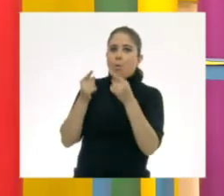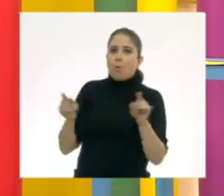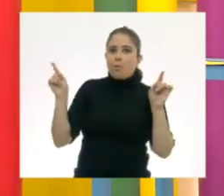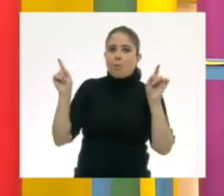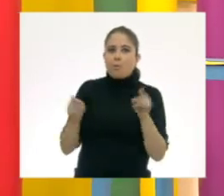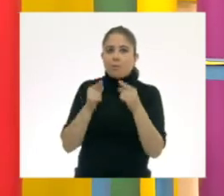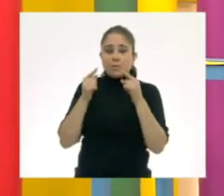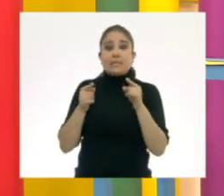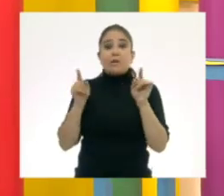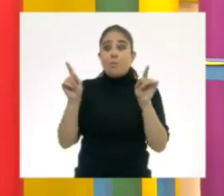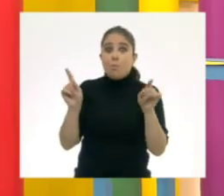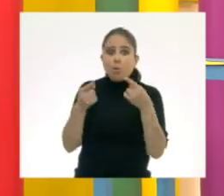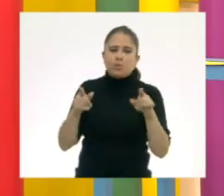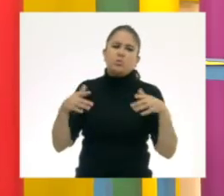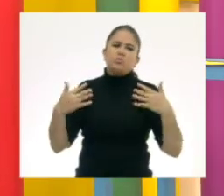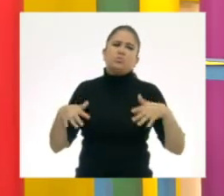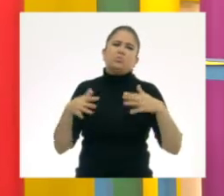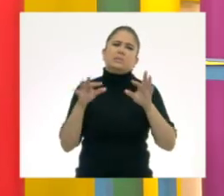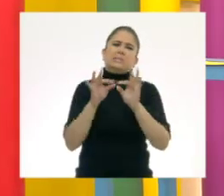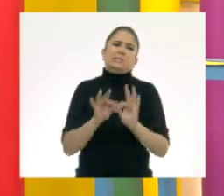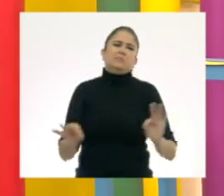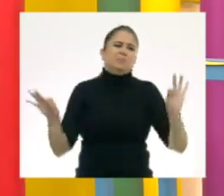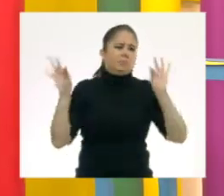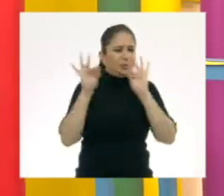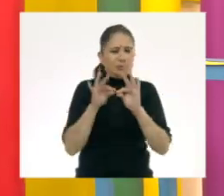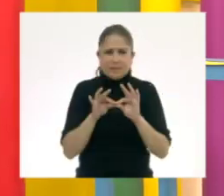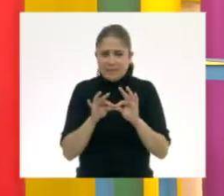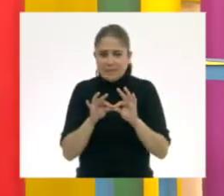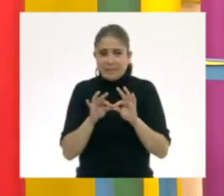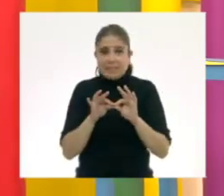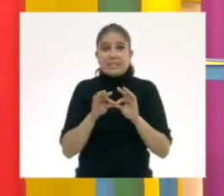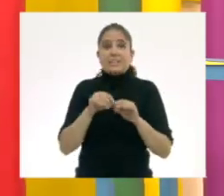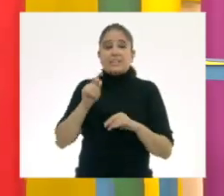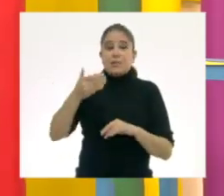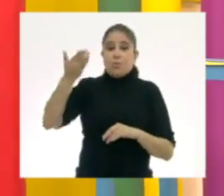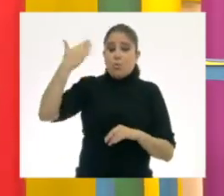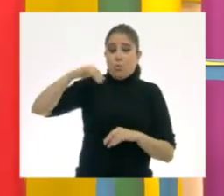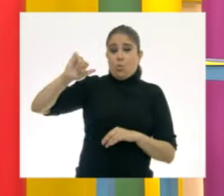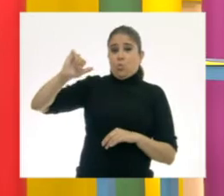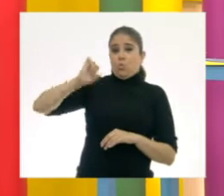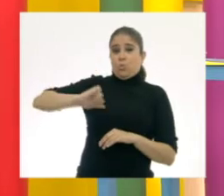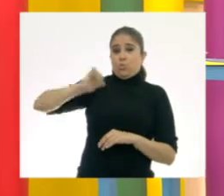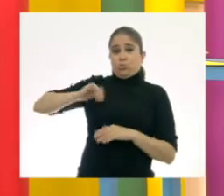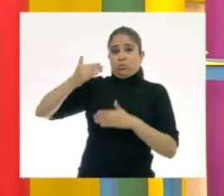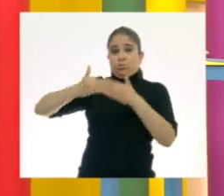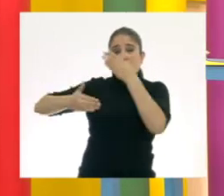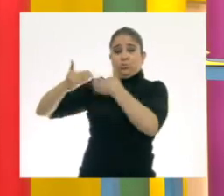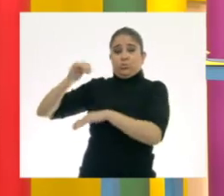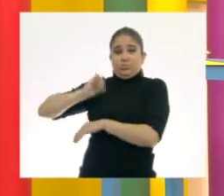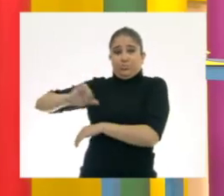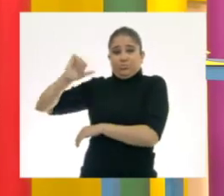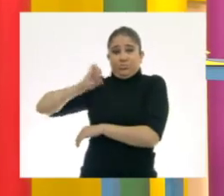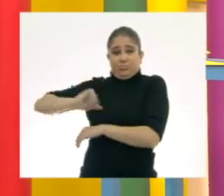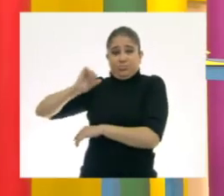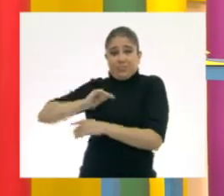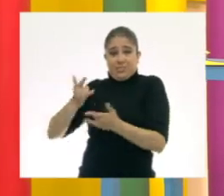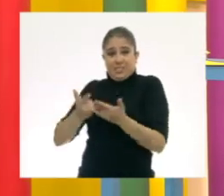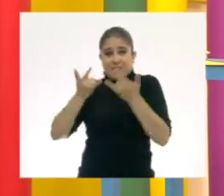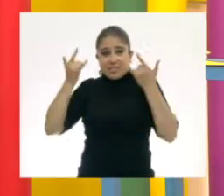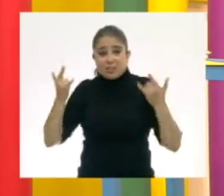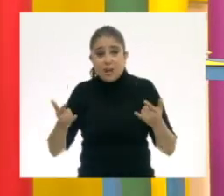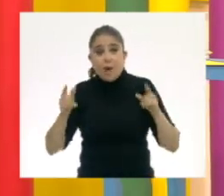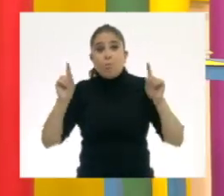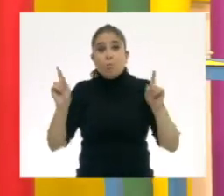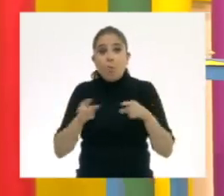La música es muy importante. Sí, desde la época muy antigua, desde la prehistoria, sí, la música ha